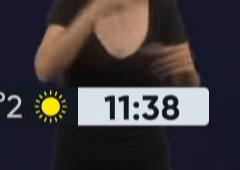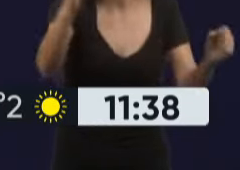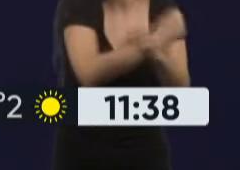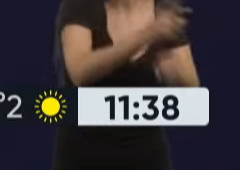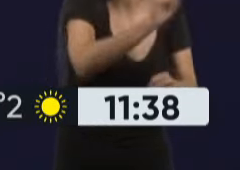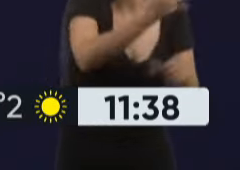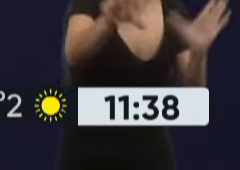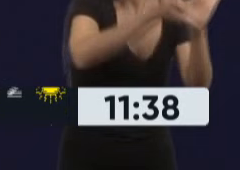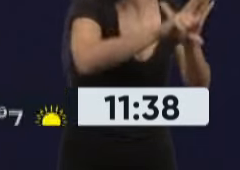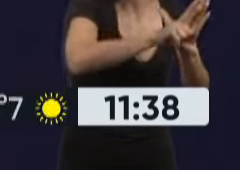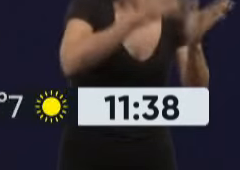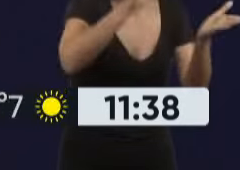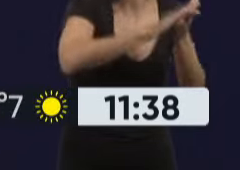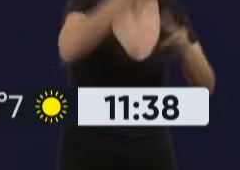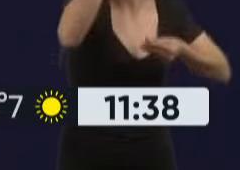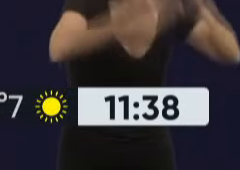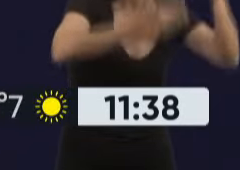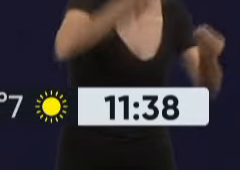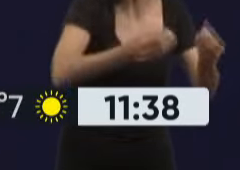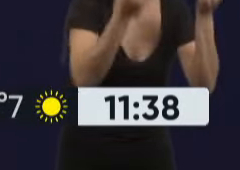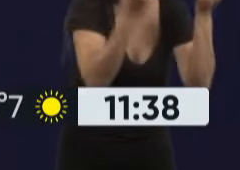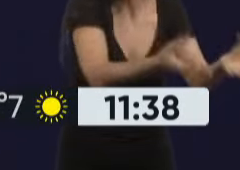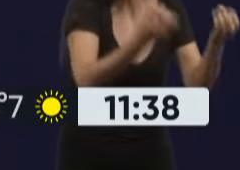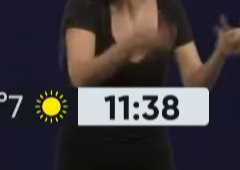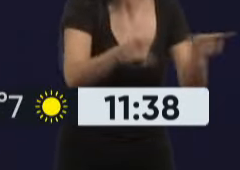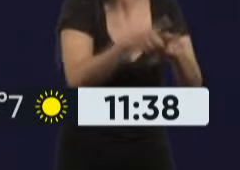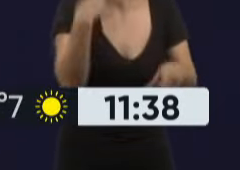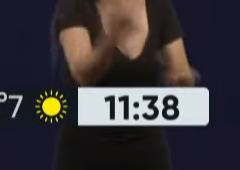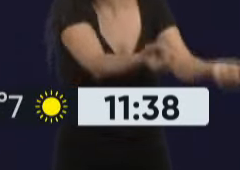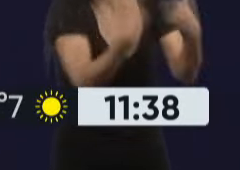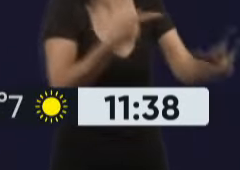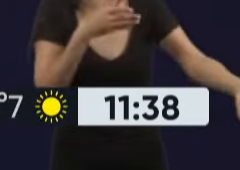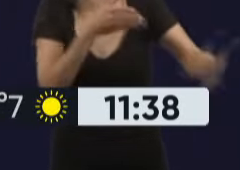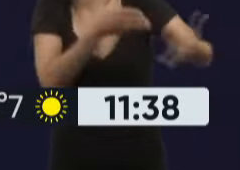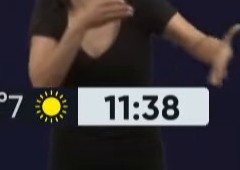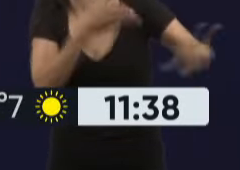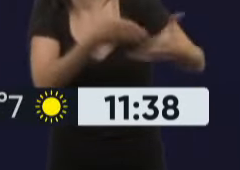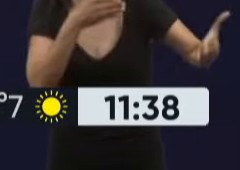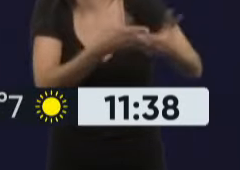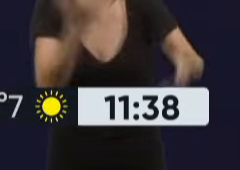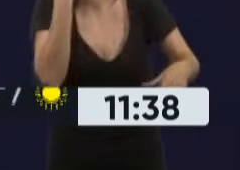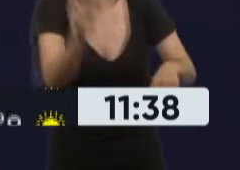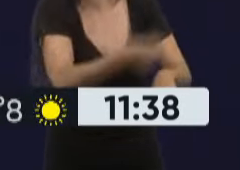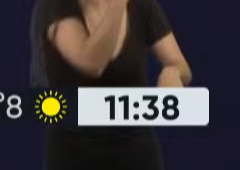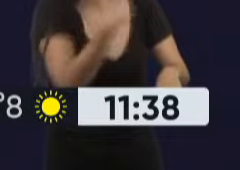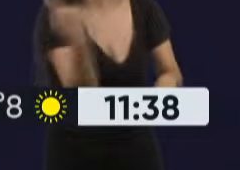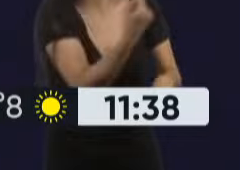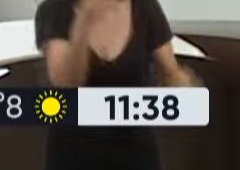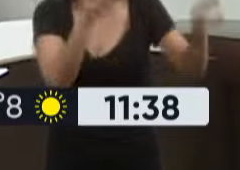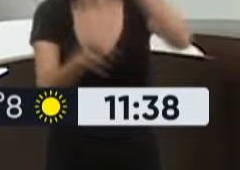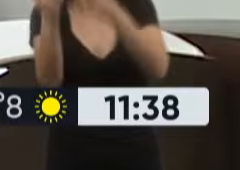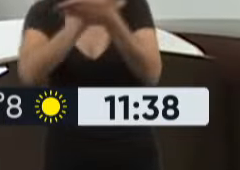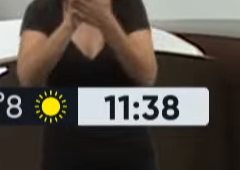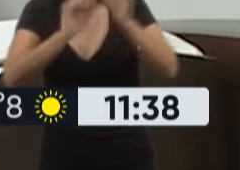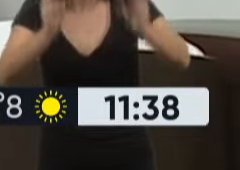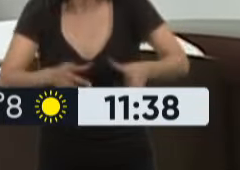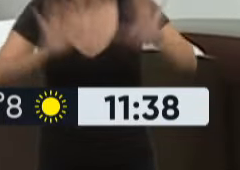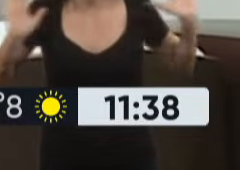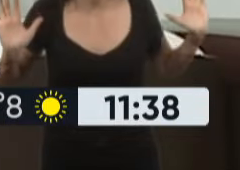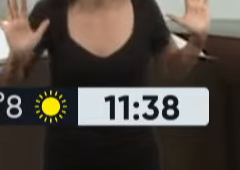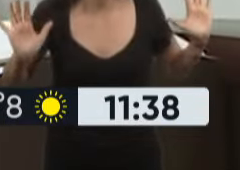bueno como tantos otros palos que nos han puesto en las ruedas los trataremos de seguir sorteando porque te presidente este